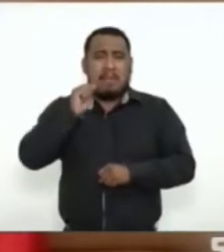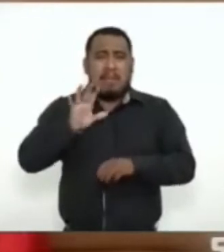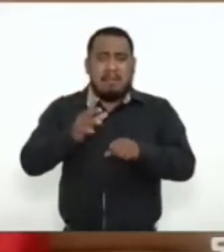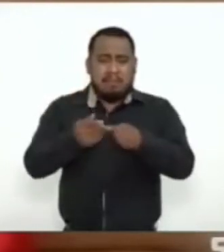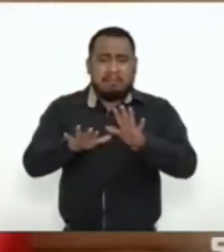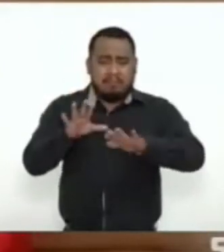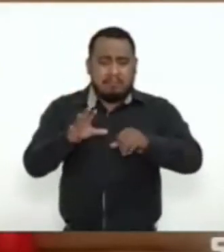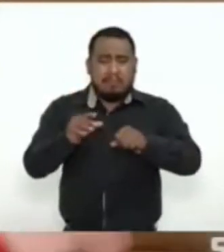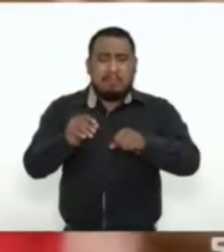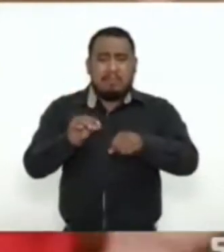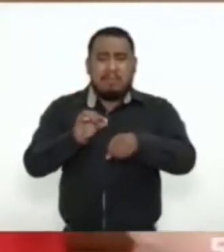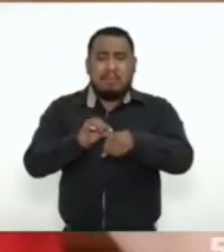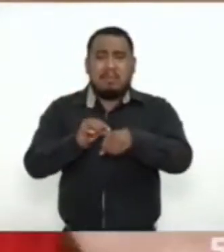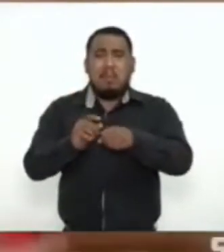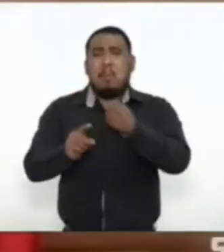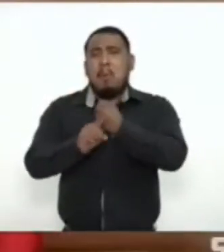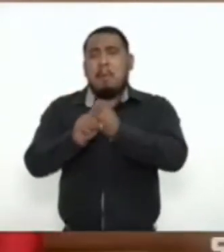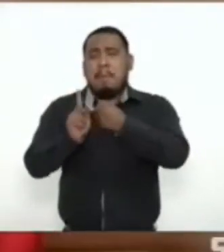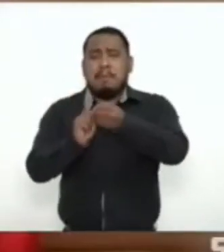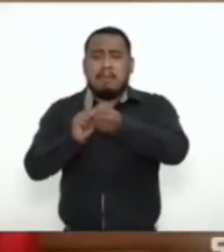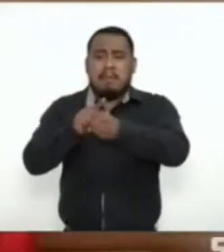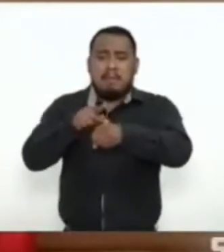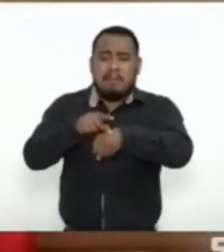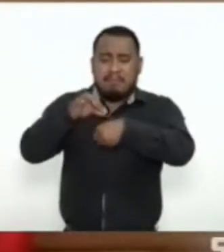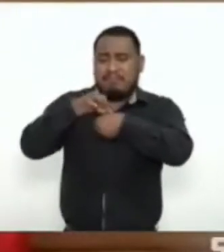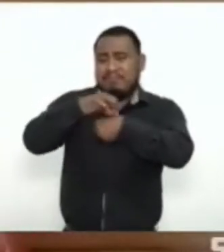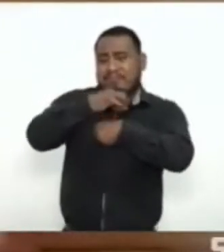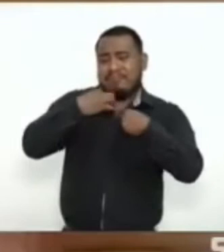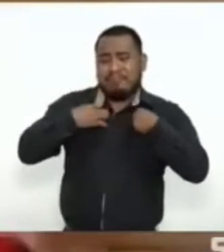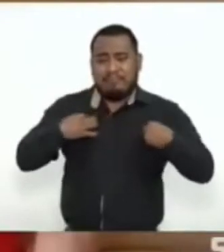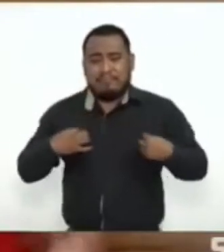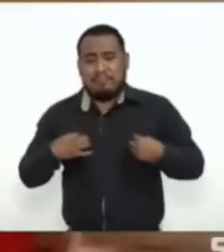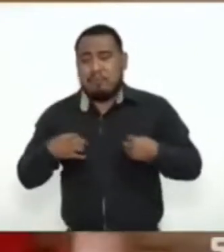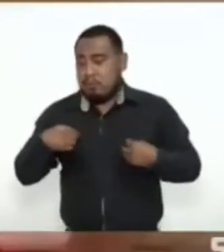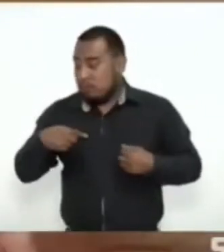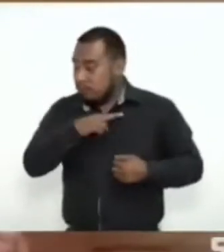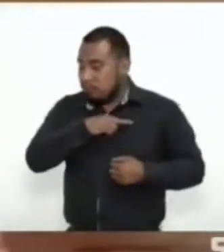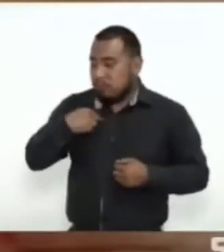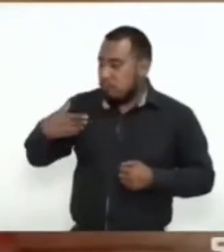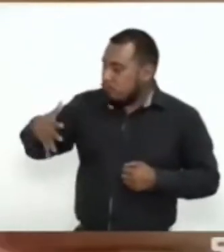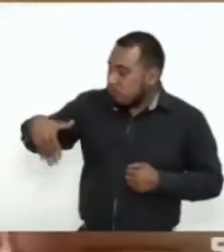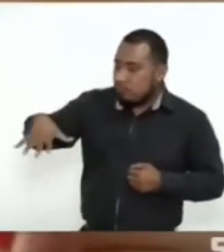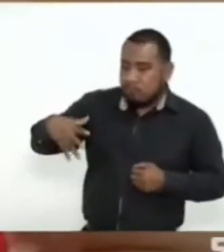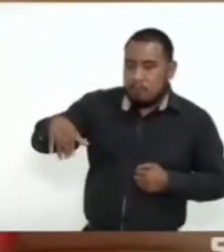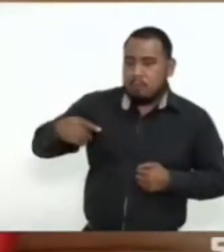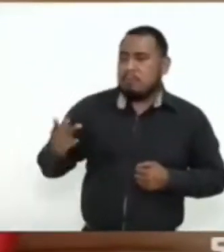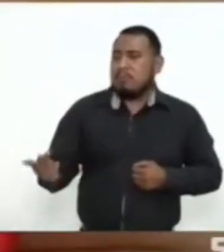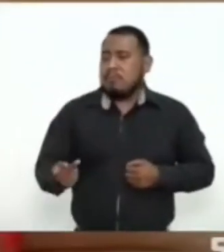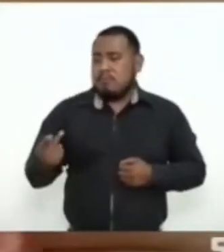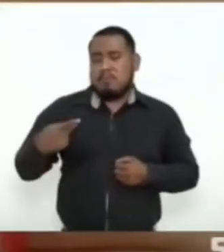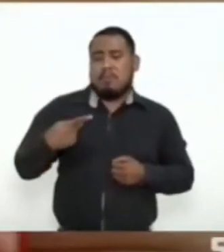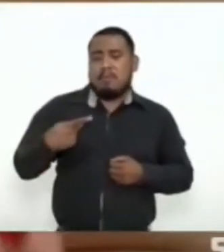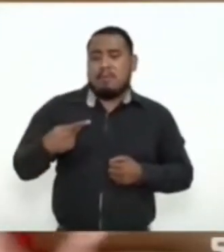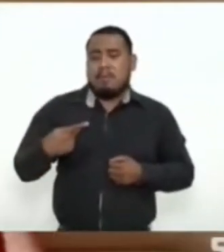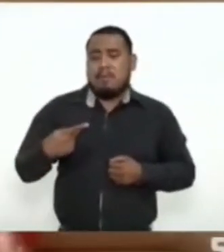dermatitis atópicas que nos dice el médico, pues si nosotros buscamos, nos preguntaremos